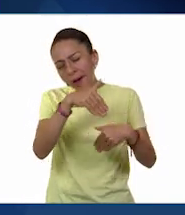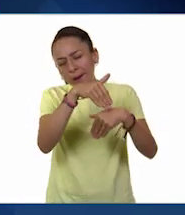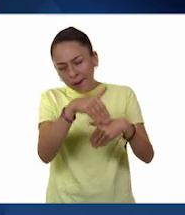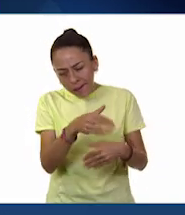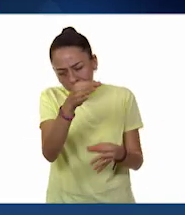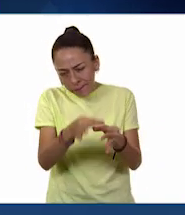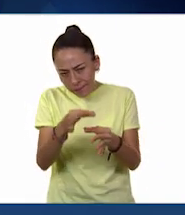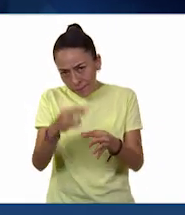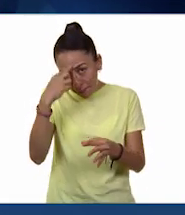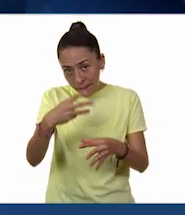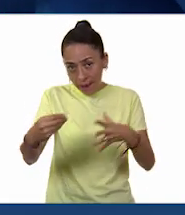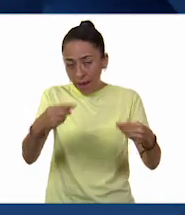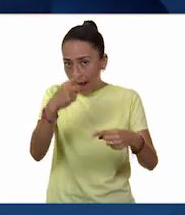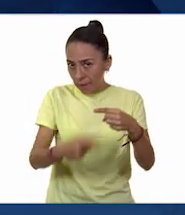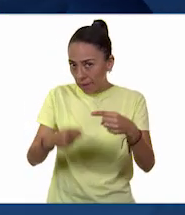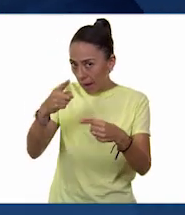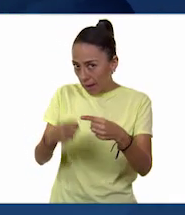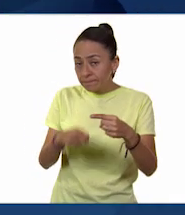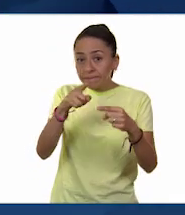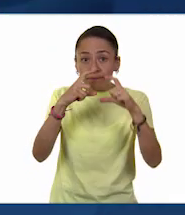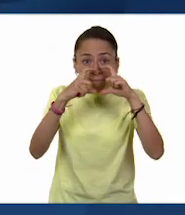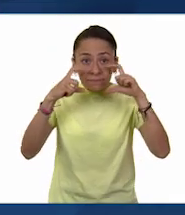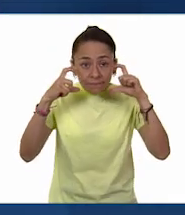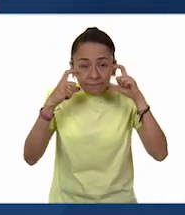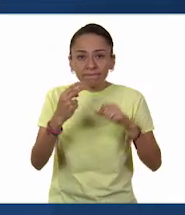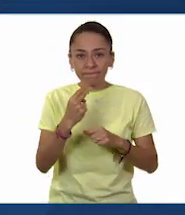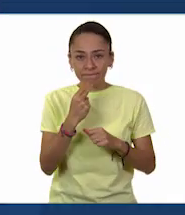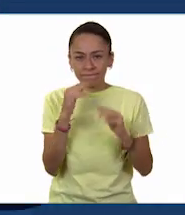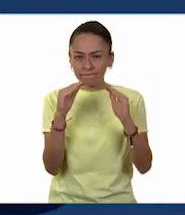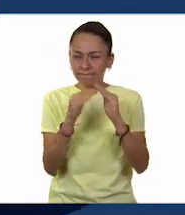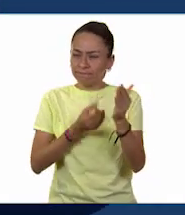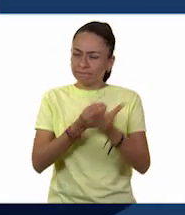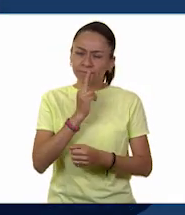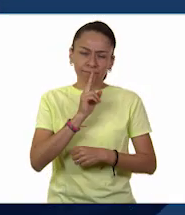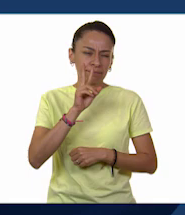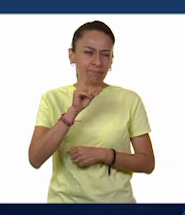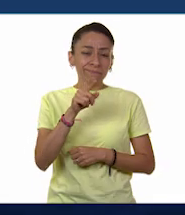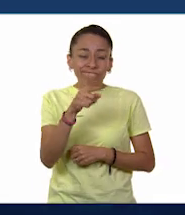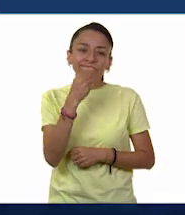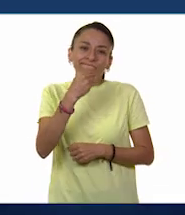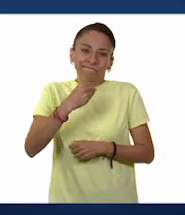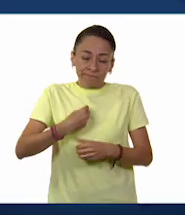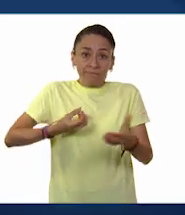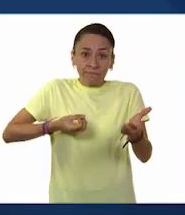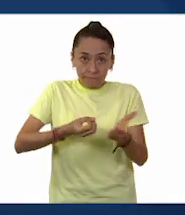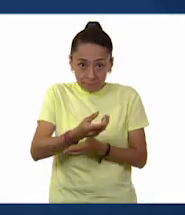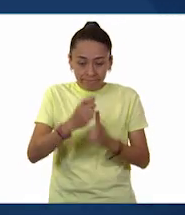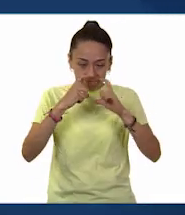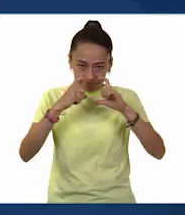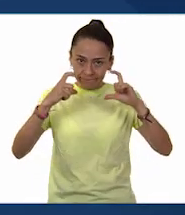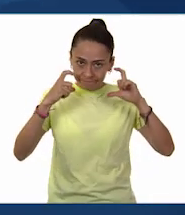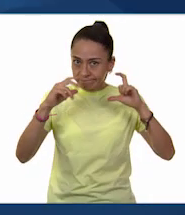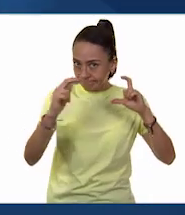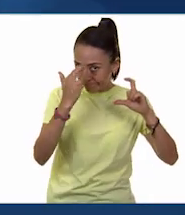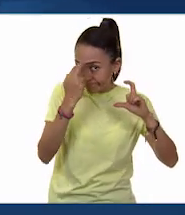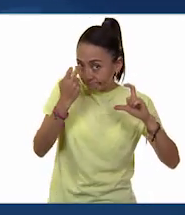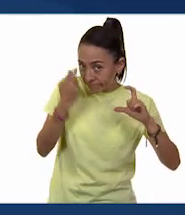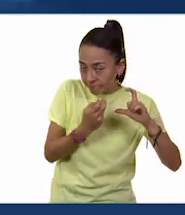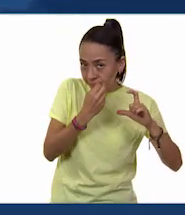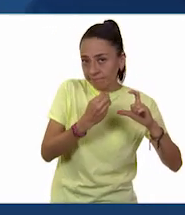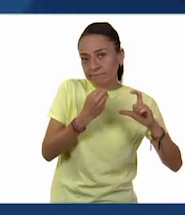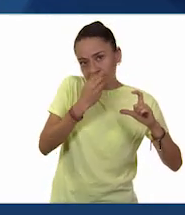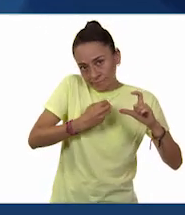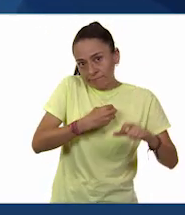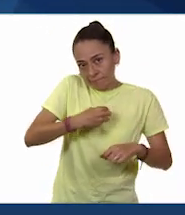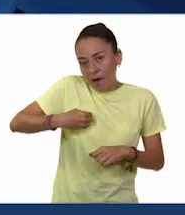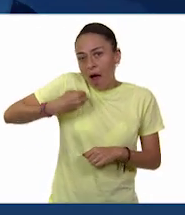Utiliza cubrebocas. No salgas de casa. Si tienes que hacerlo, recuerda que es obligatorio utilizarlo. Mantén una distancia mínima de 1,5